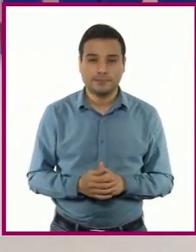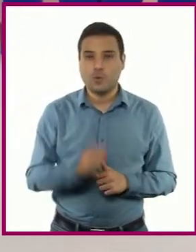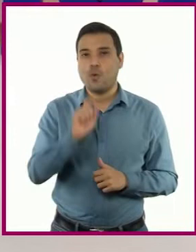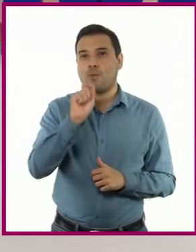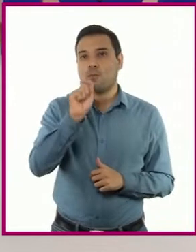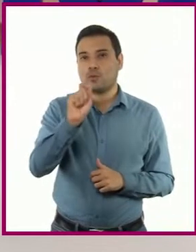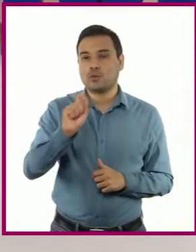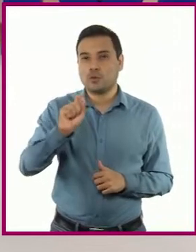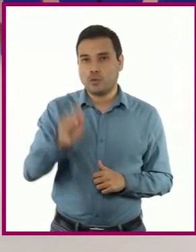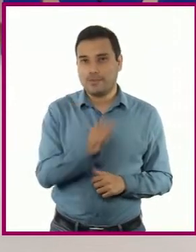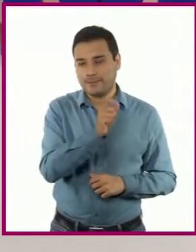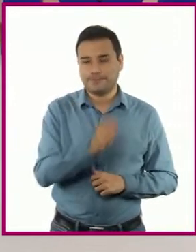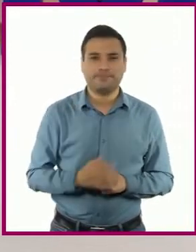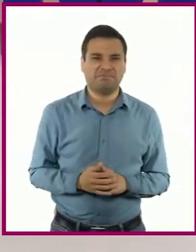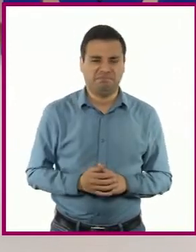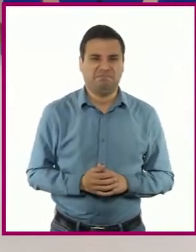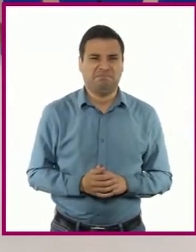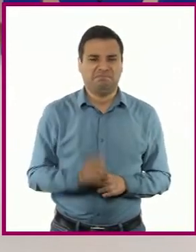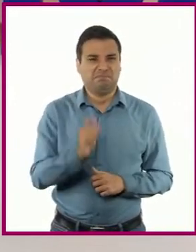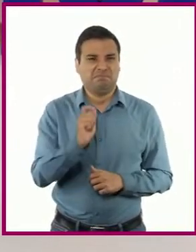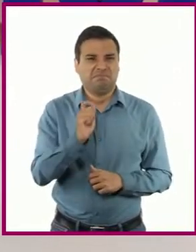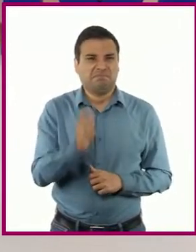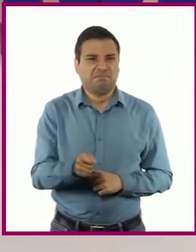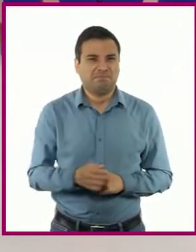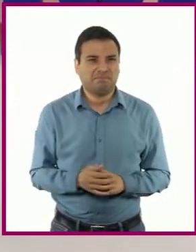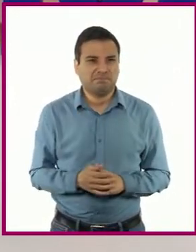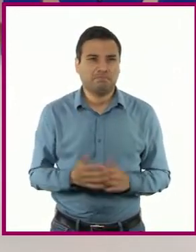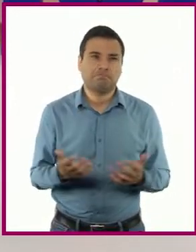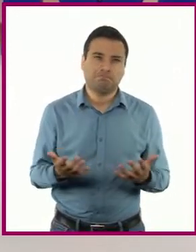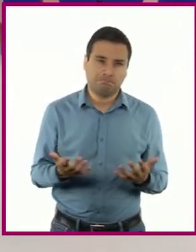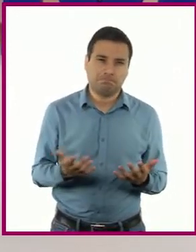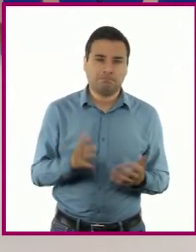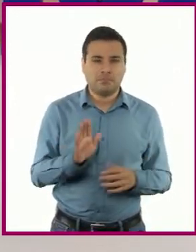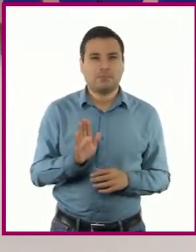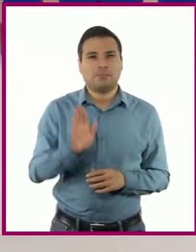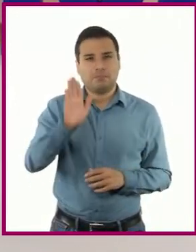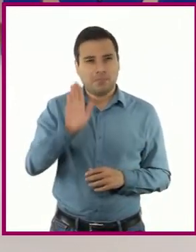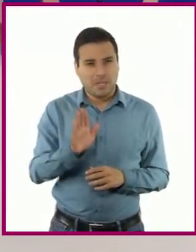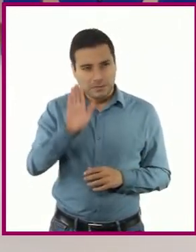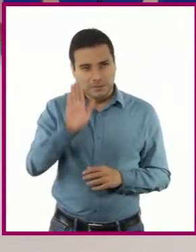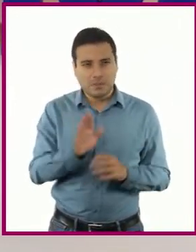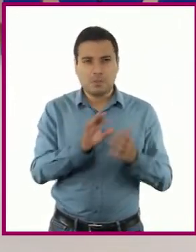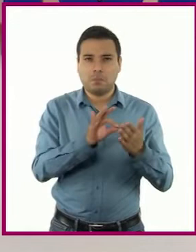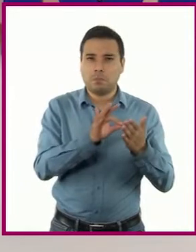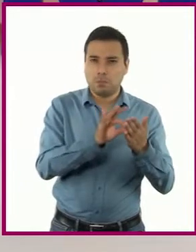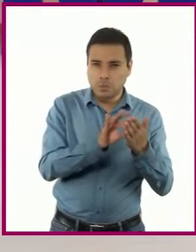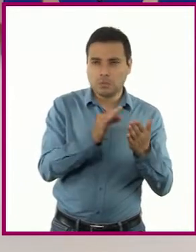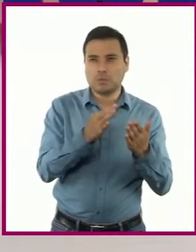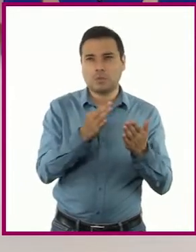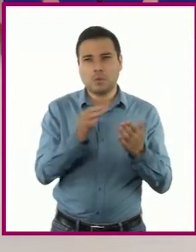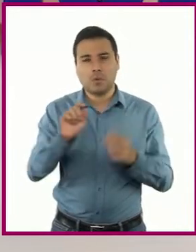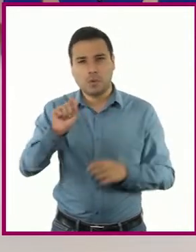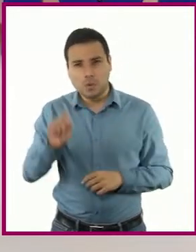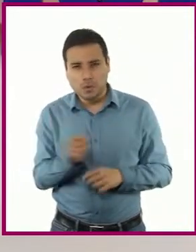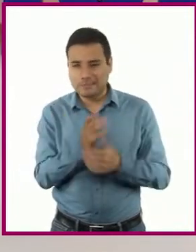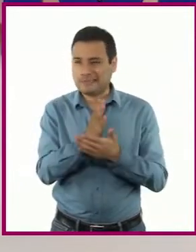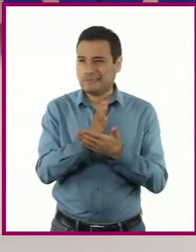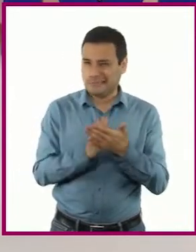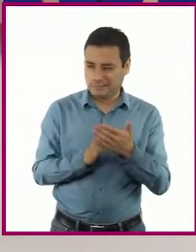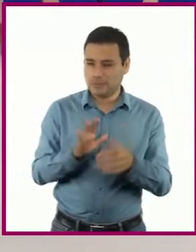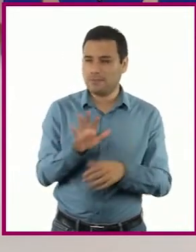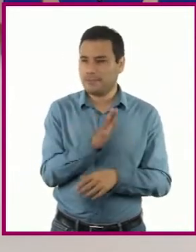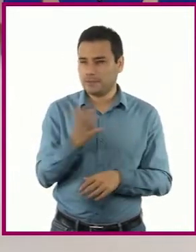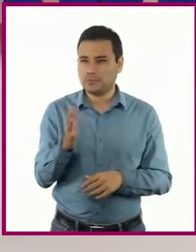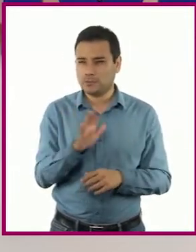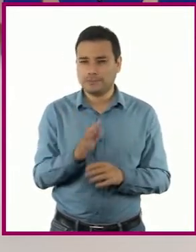coma. Este signo oscila entre la función de la coma y el punto, de acuerdo con el empleo que queramos